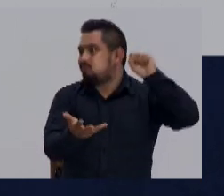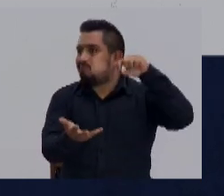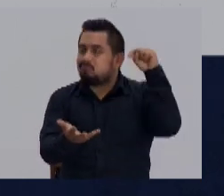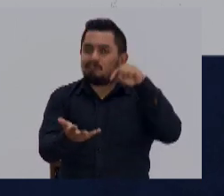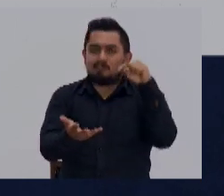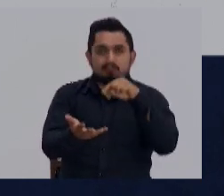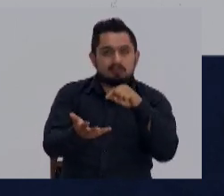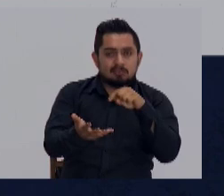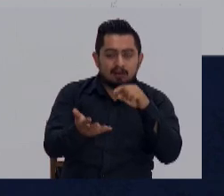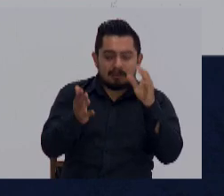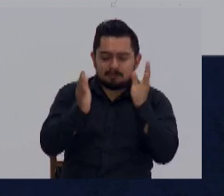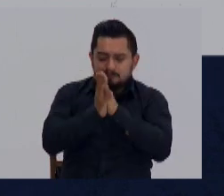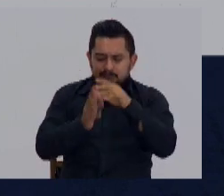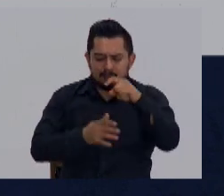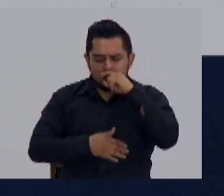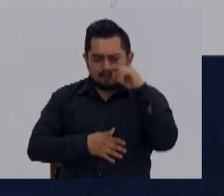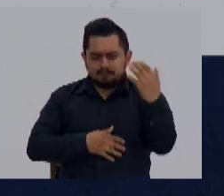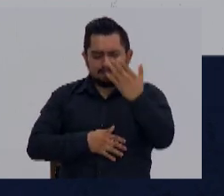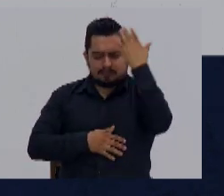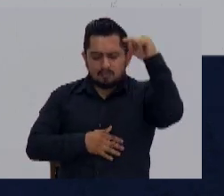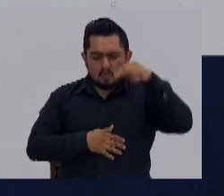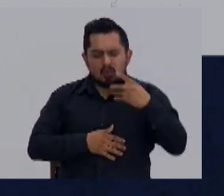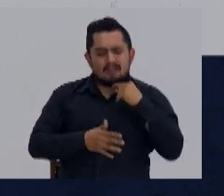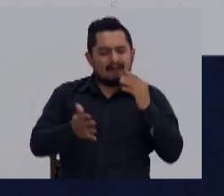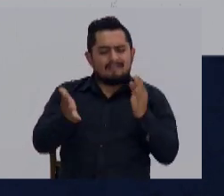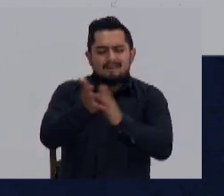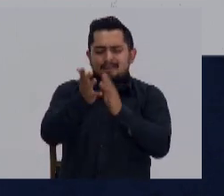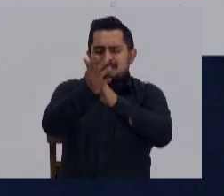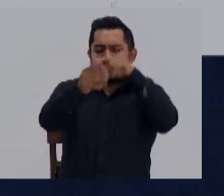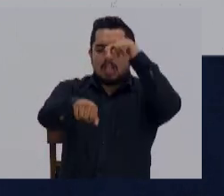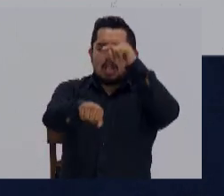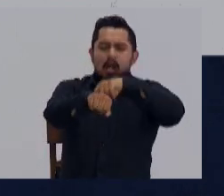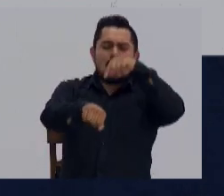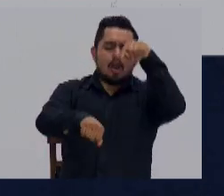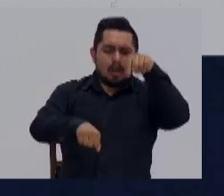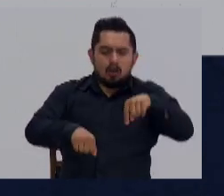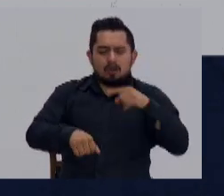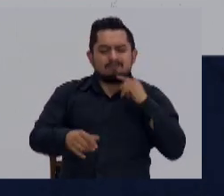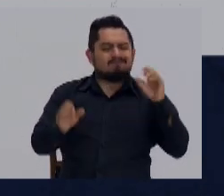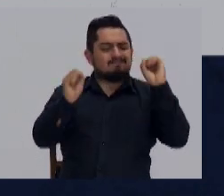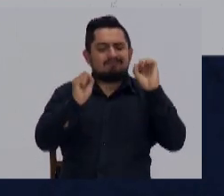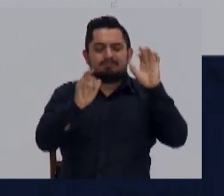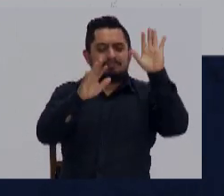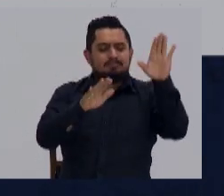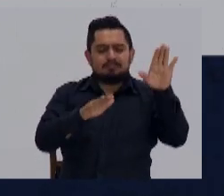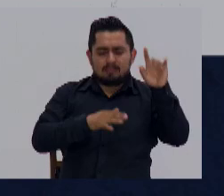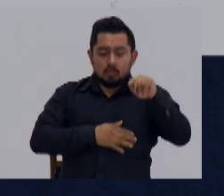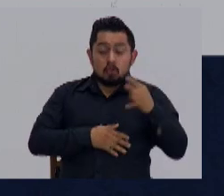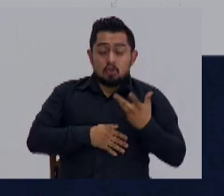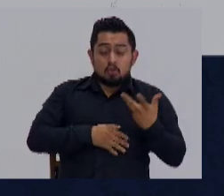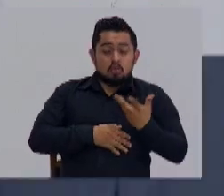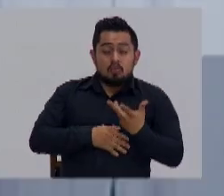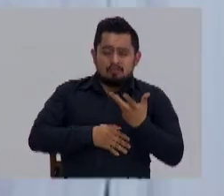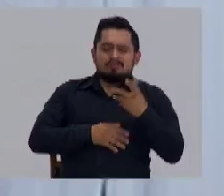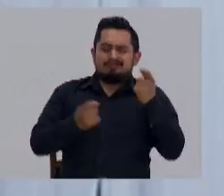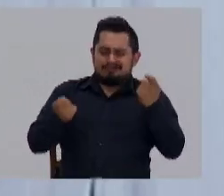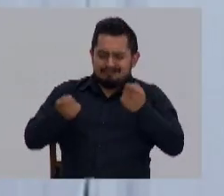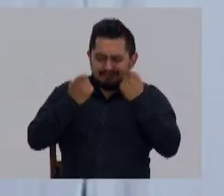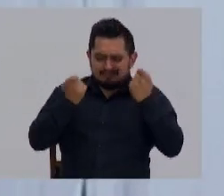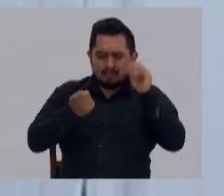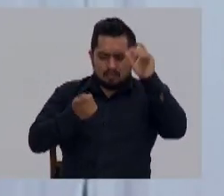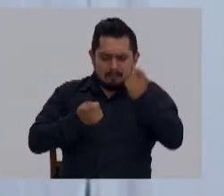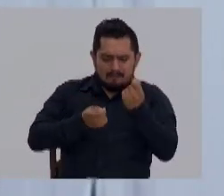Padre Celestial, a esta hora te alabamos y te bendecimos, porque nos permite celebrar